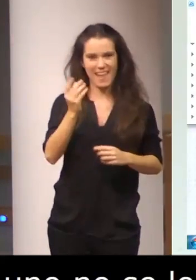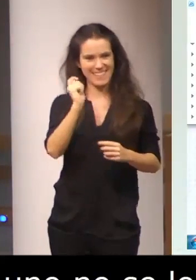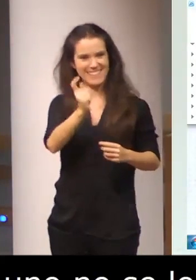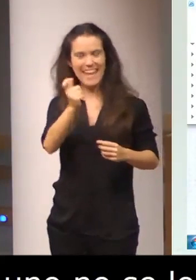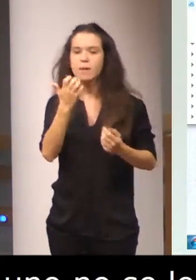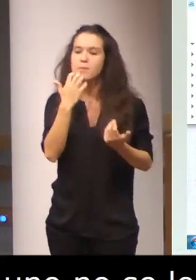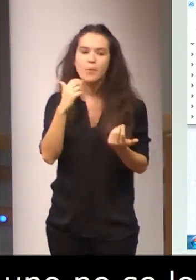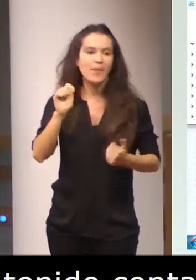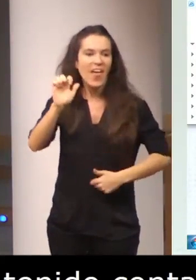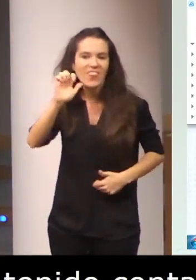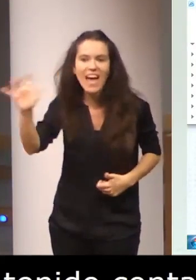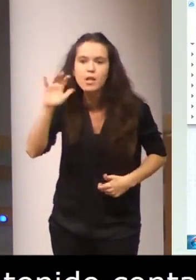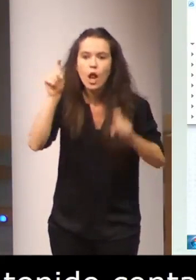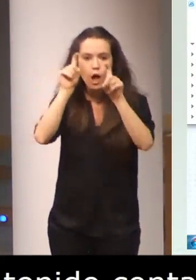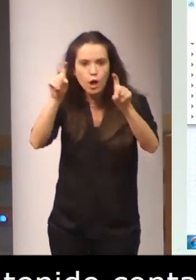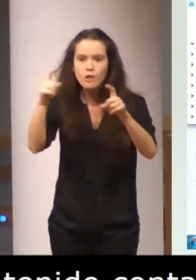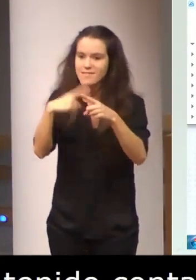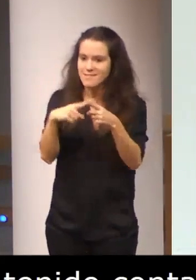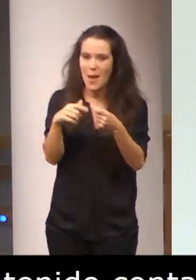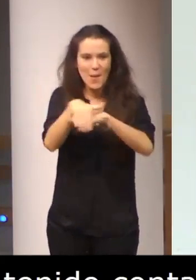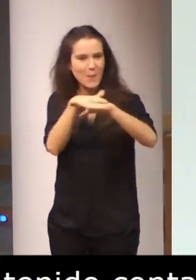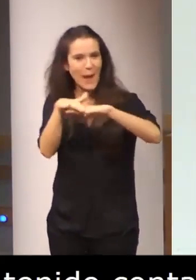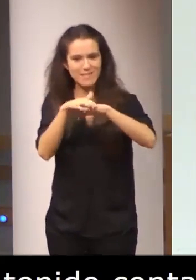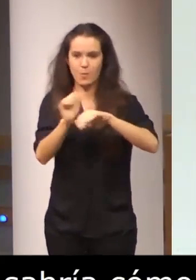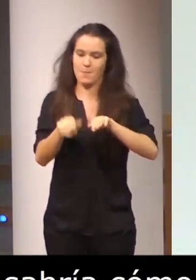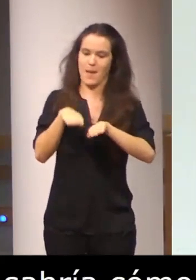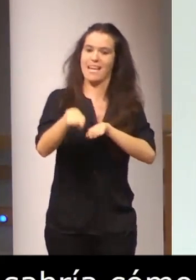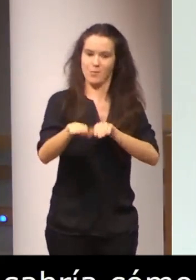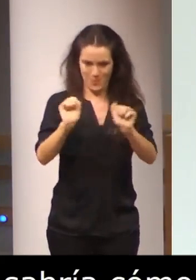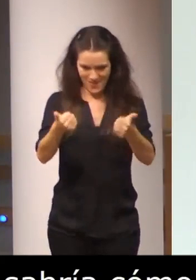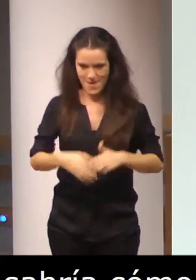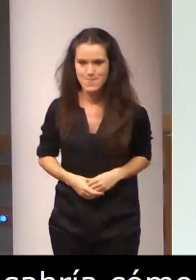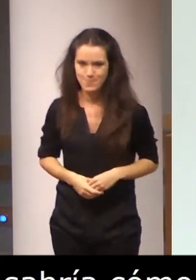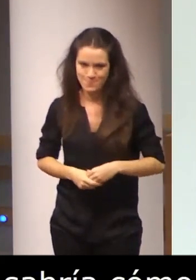alfabeto dactilológico, etcétera, etcétera, etcétera.